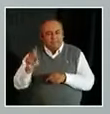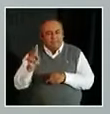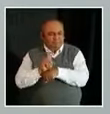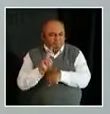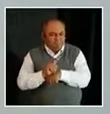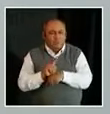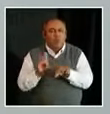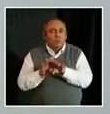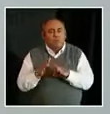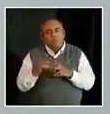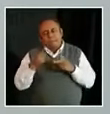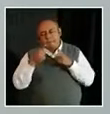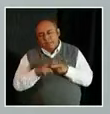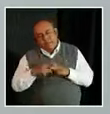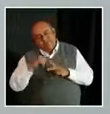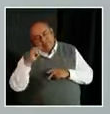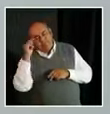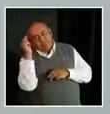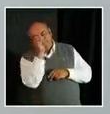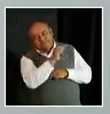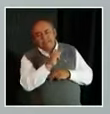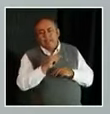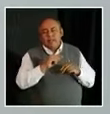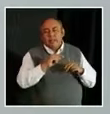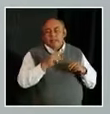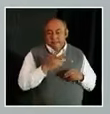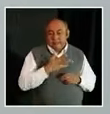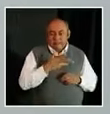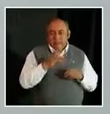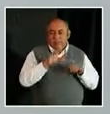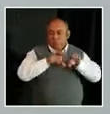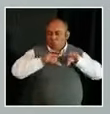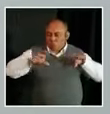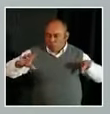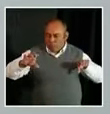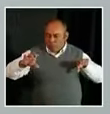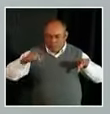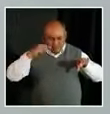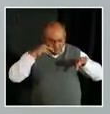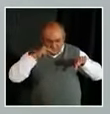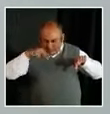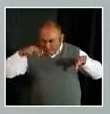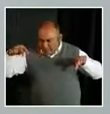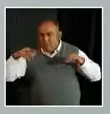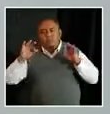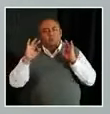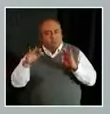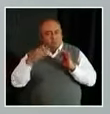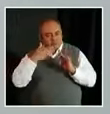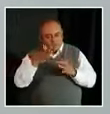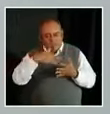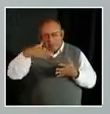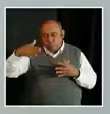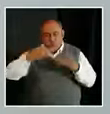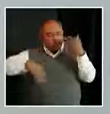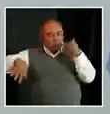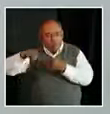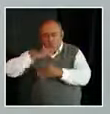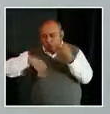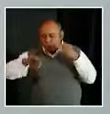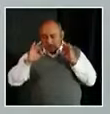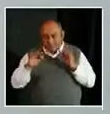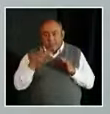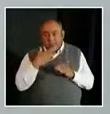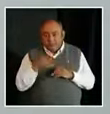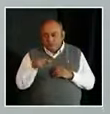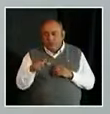la planta. En planta se revisan los tubos, que vengan bien la pintura, que venga bien el